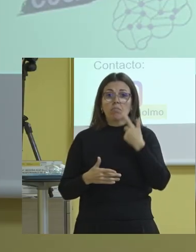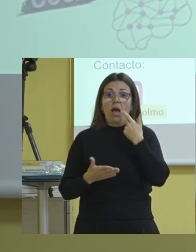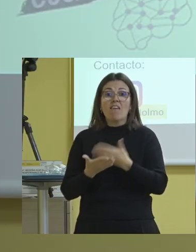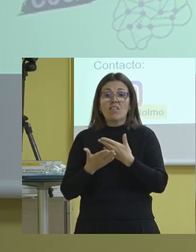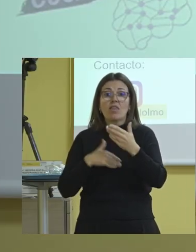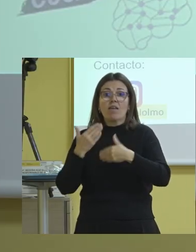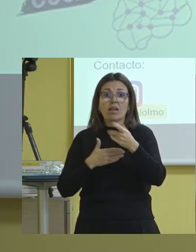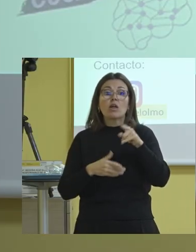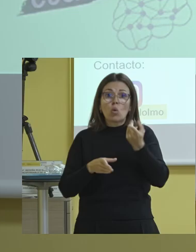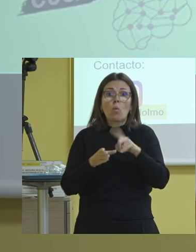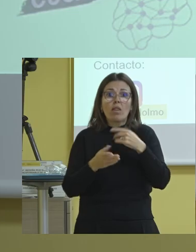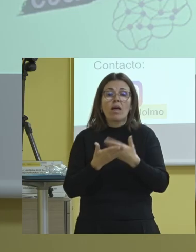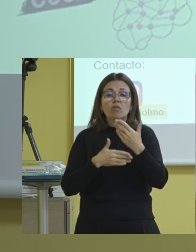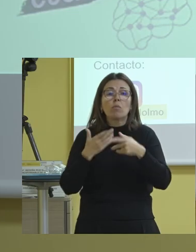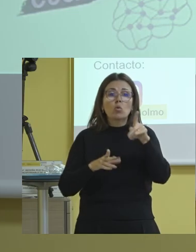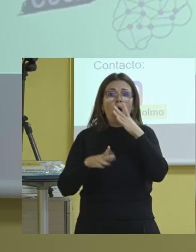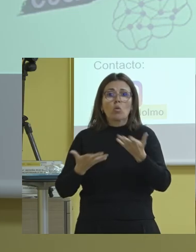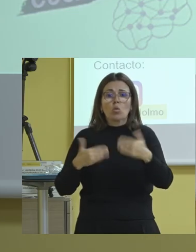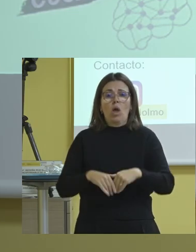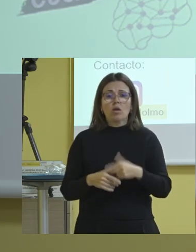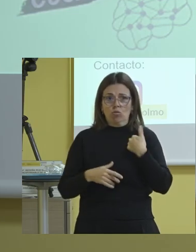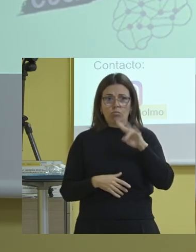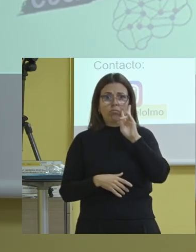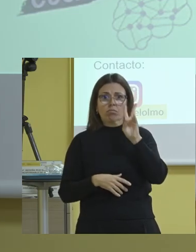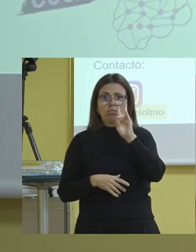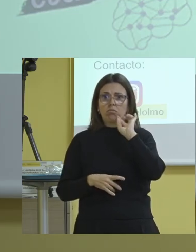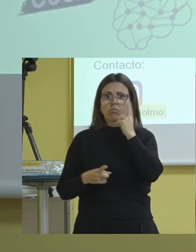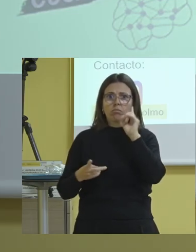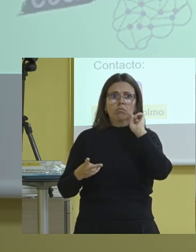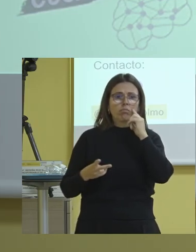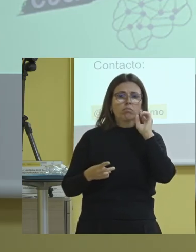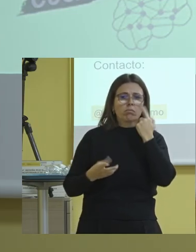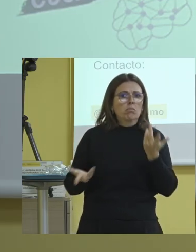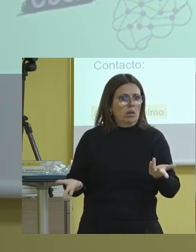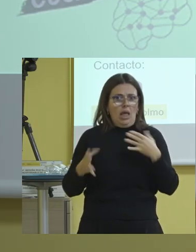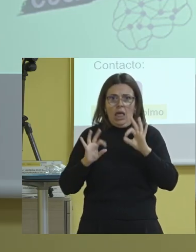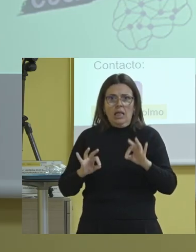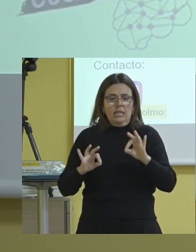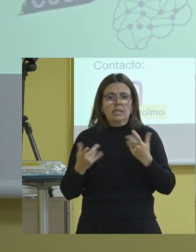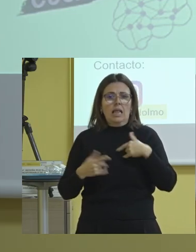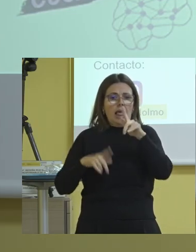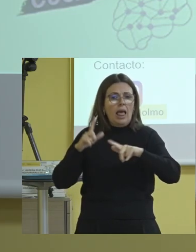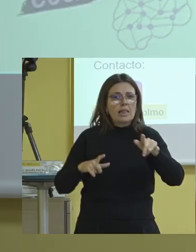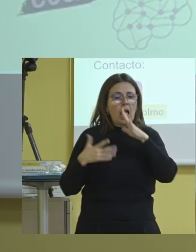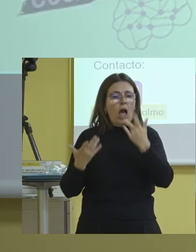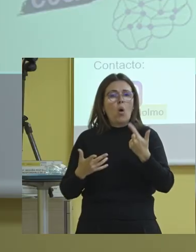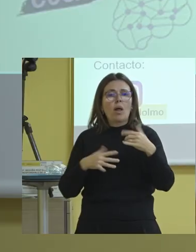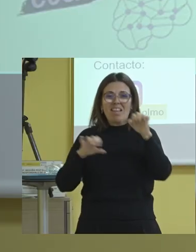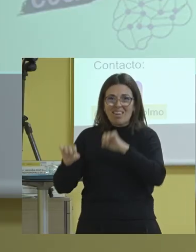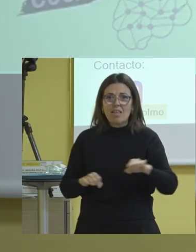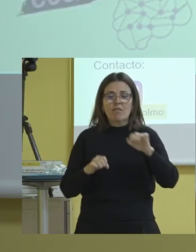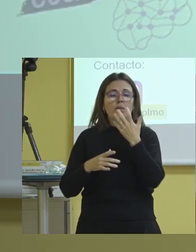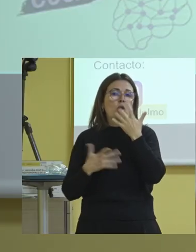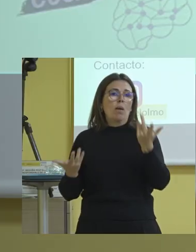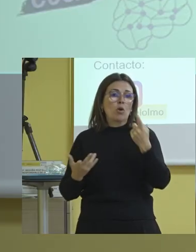y tu plaza sigue avanzando y tú no te actualizas. Entonces, yo me encuentro, y no es raro decirlo, es cierto, correcto, vamos, gente ahora mismo que me sigue defendiendo que